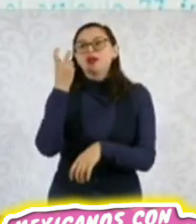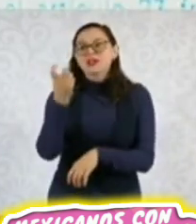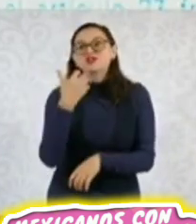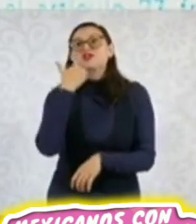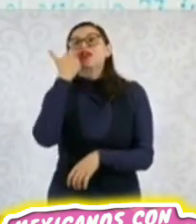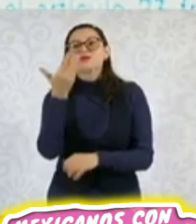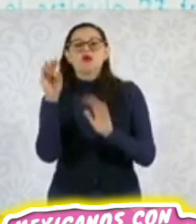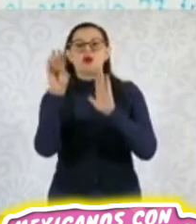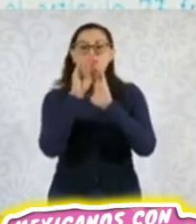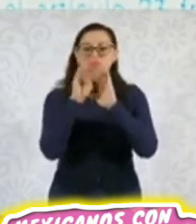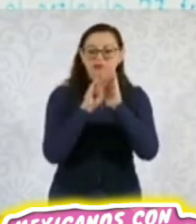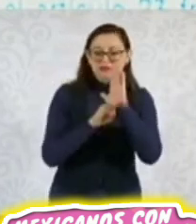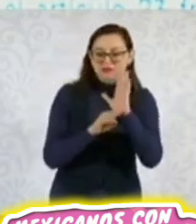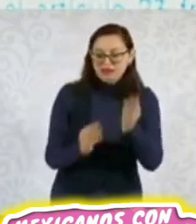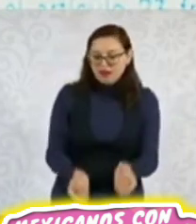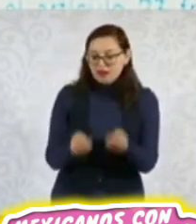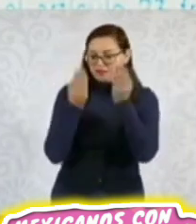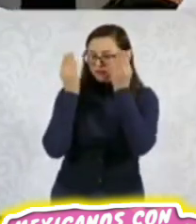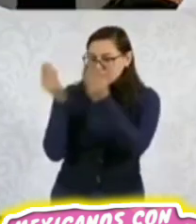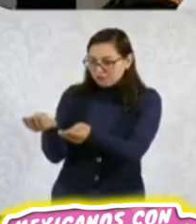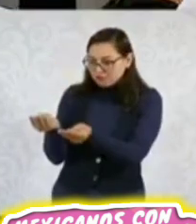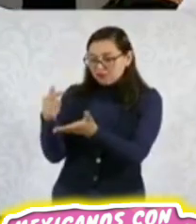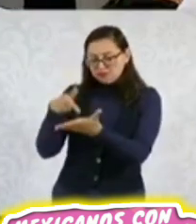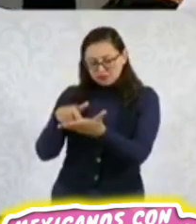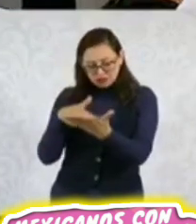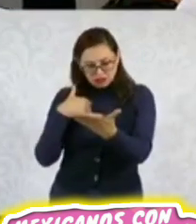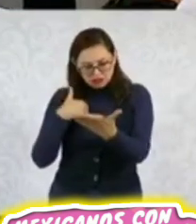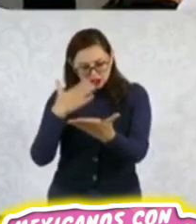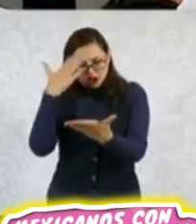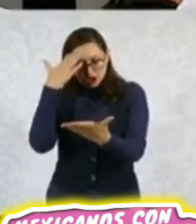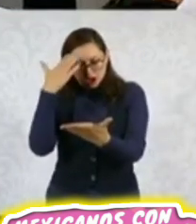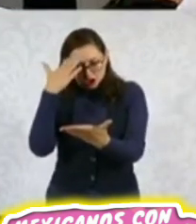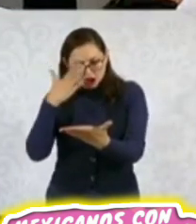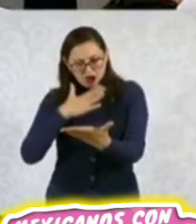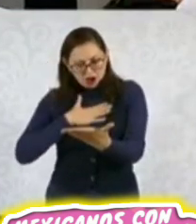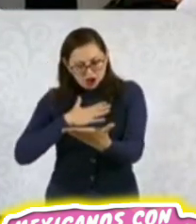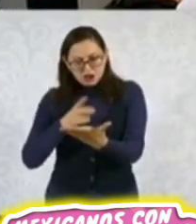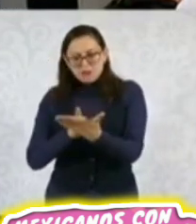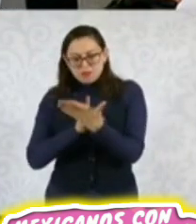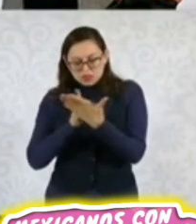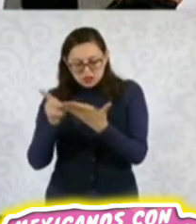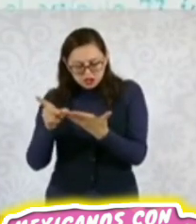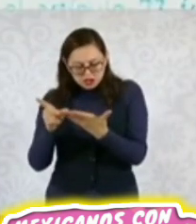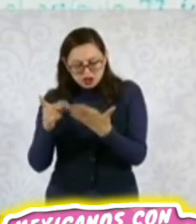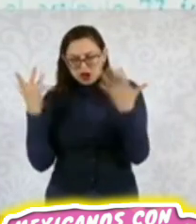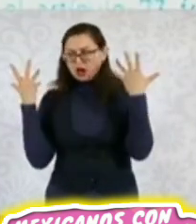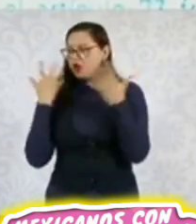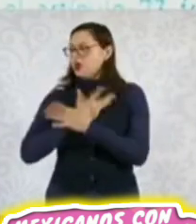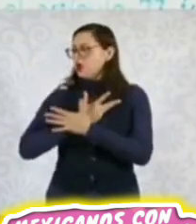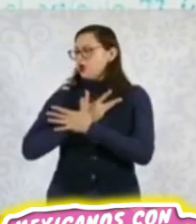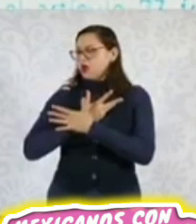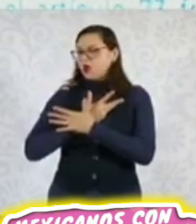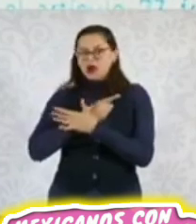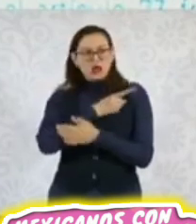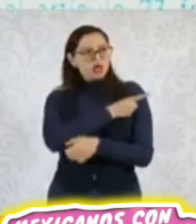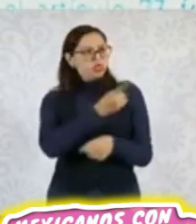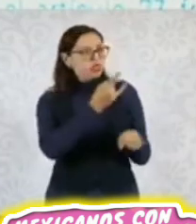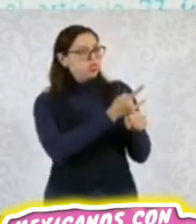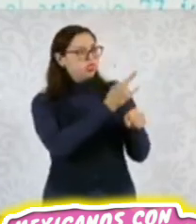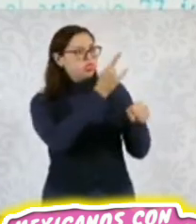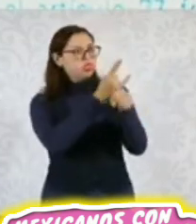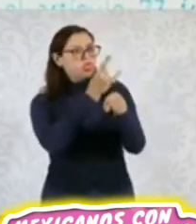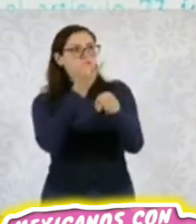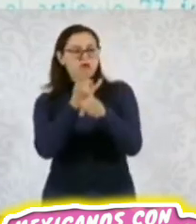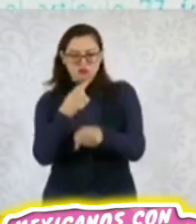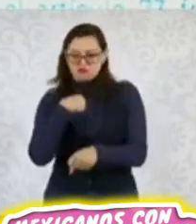mis derechos, y si no se cumplen, ¿a dónde tengo que dirigirme para que se puedan cumplir? Además de una